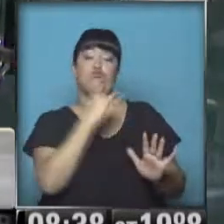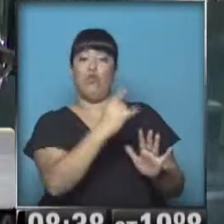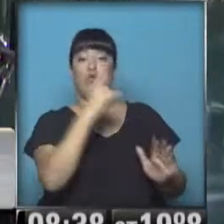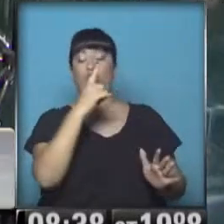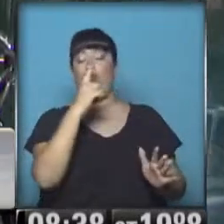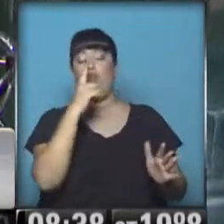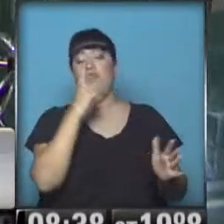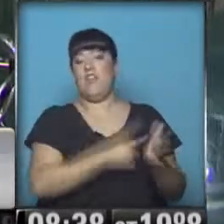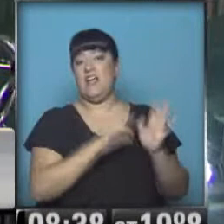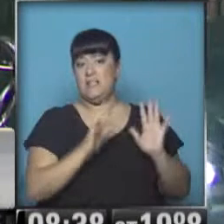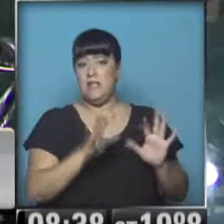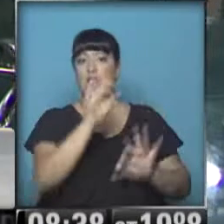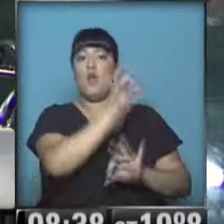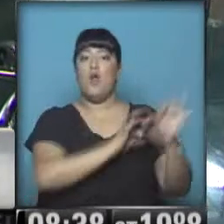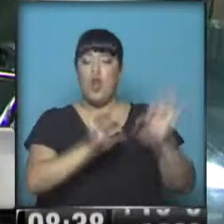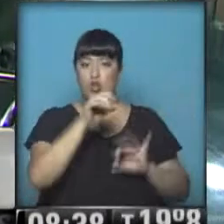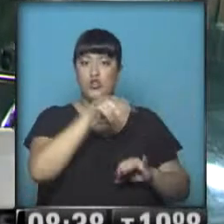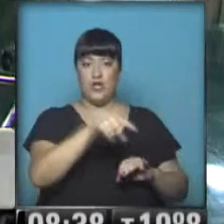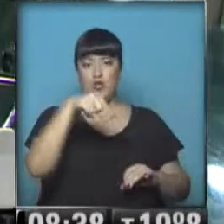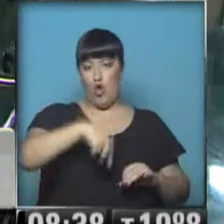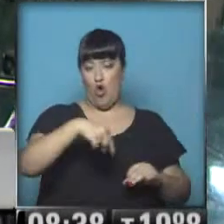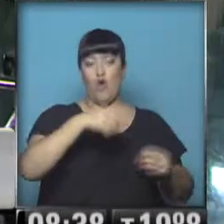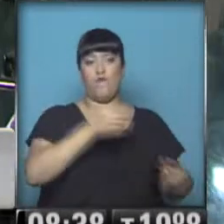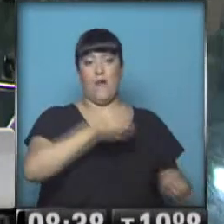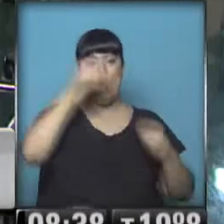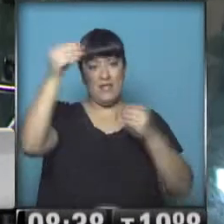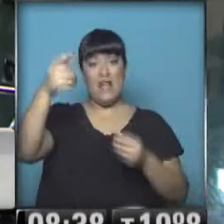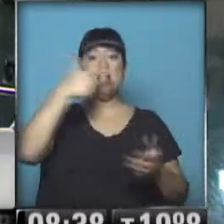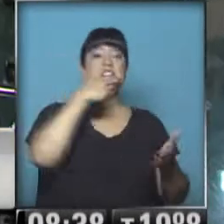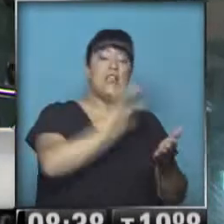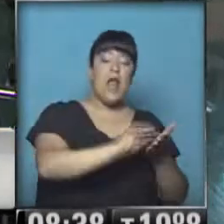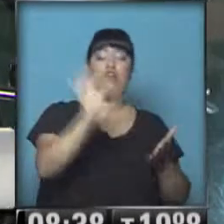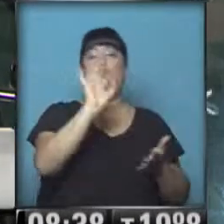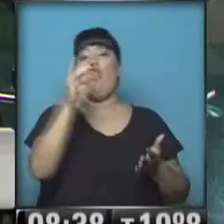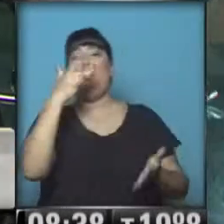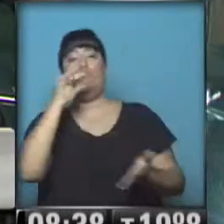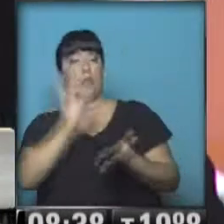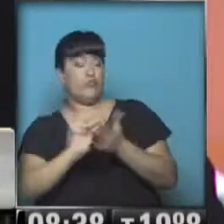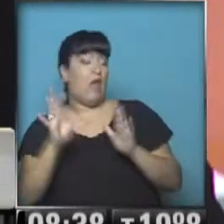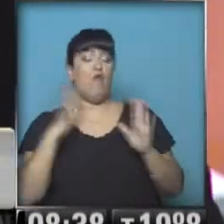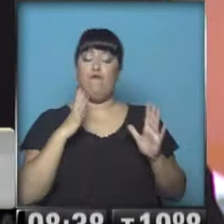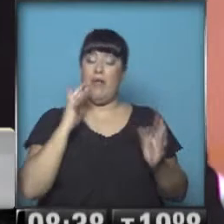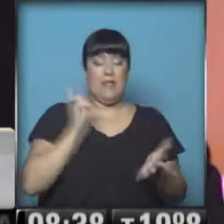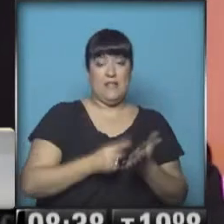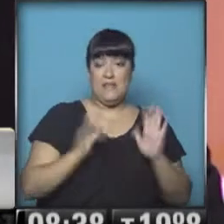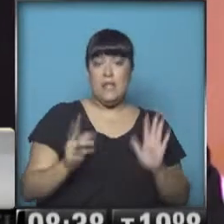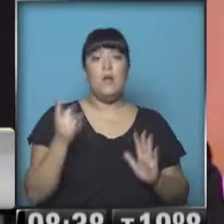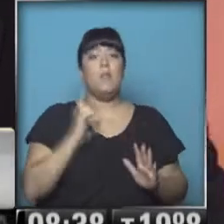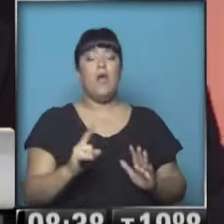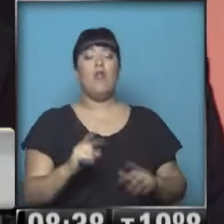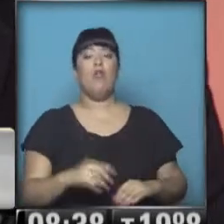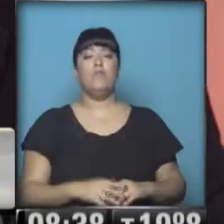el análisis de este proyecto que va a estar ingresando en el día de hoy ingresará por el senado por la cámara diputados falta en definirlo pero